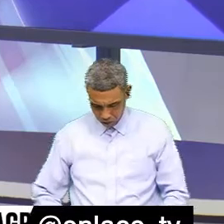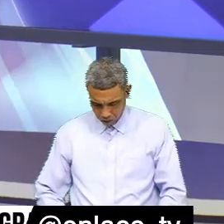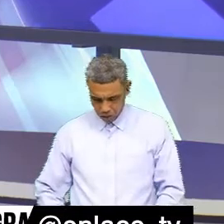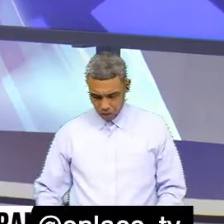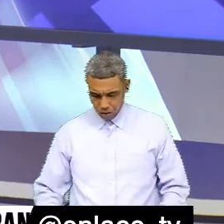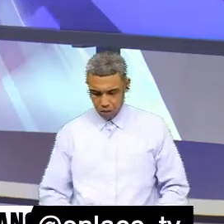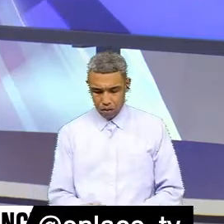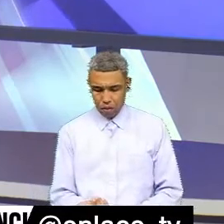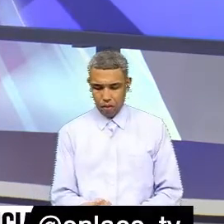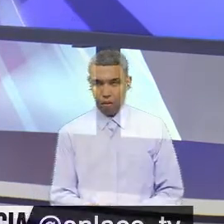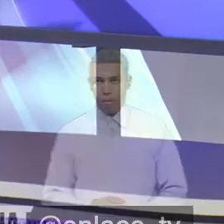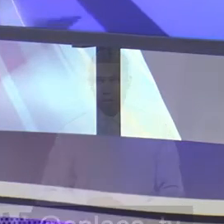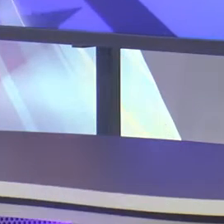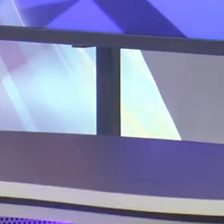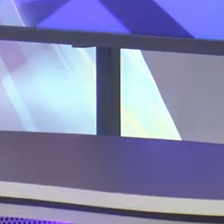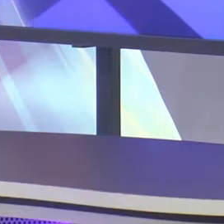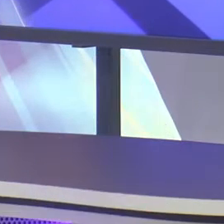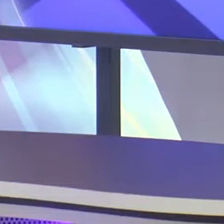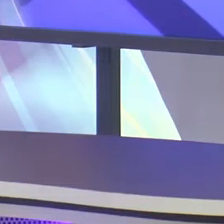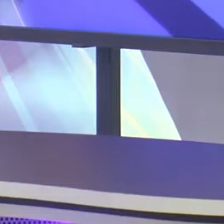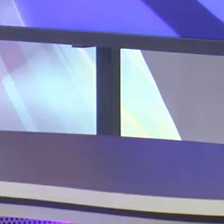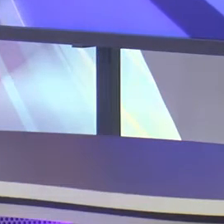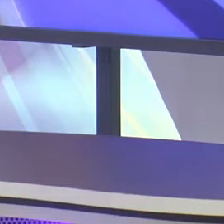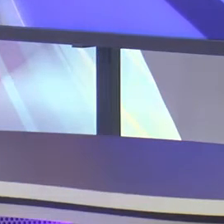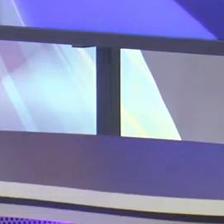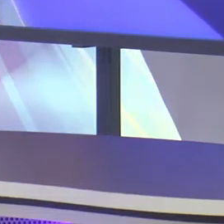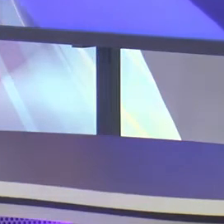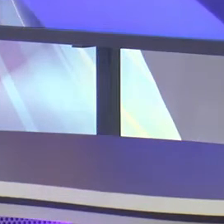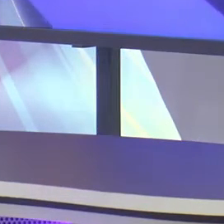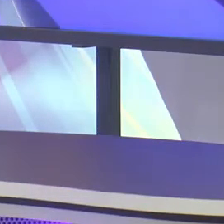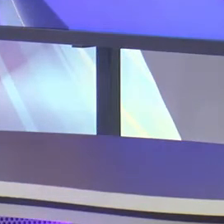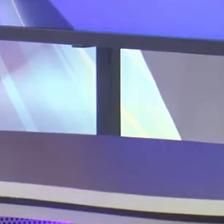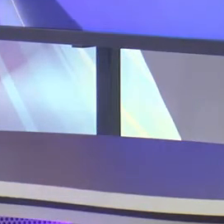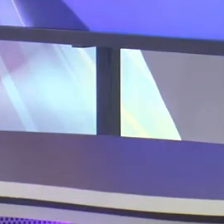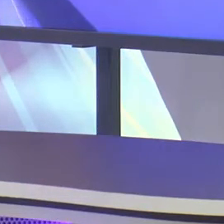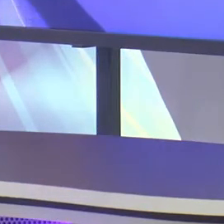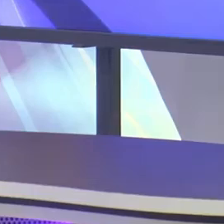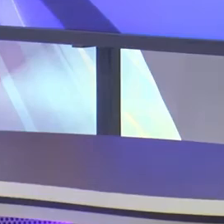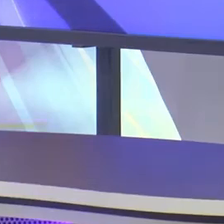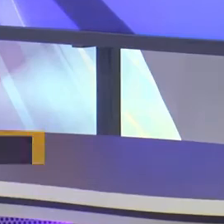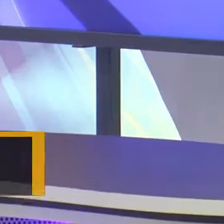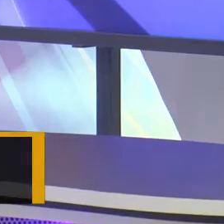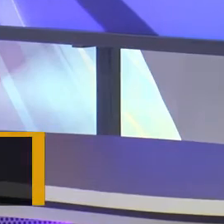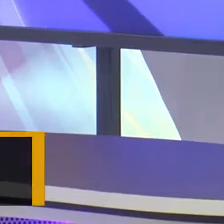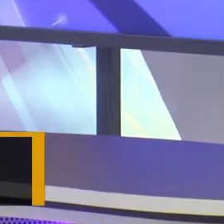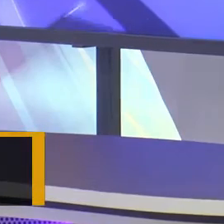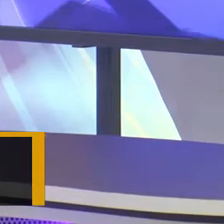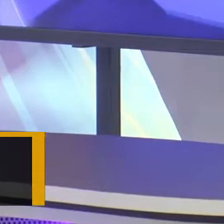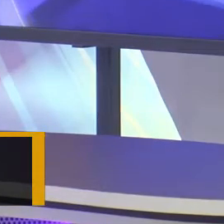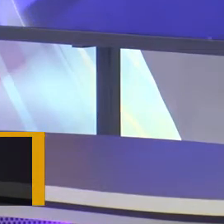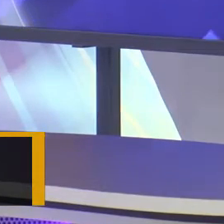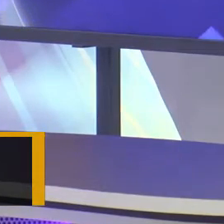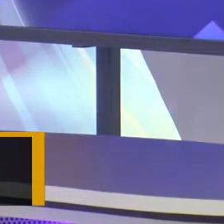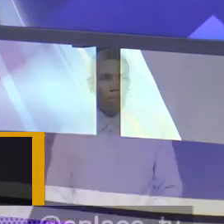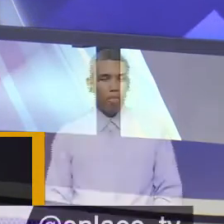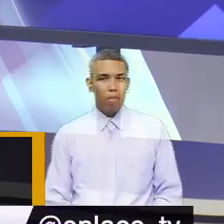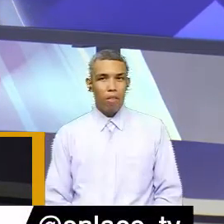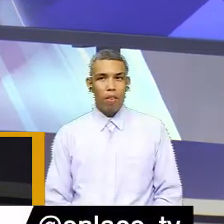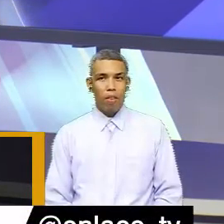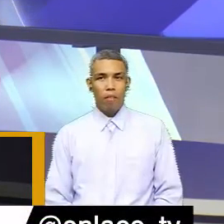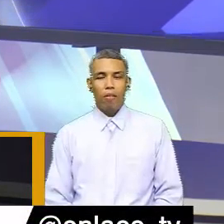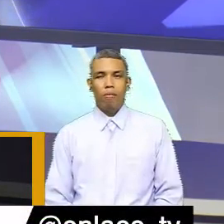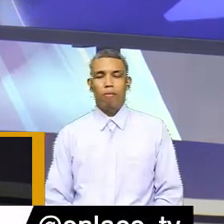inicia esta emisión hablándoles de un habitante de la planada del cerro que denunció que la ceiba amenaza con caer encima de varias viviendas por eso lo hace un llamado